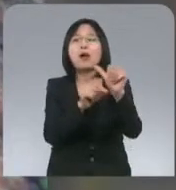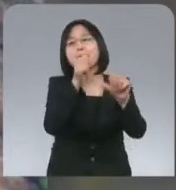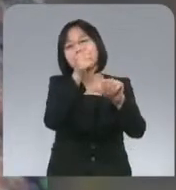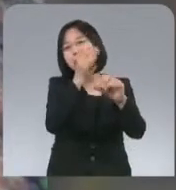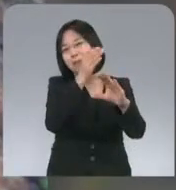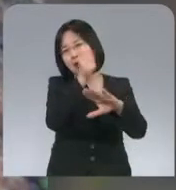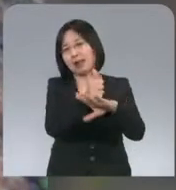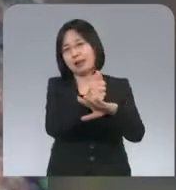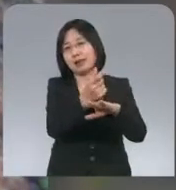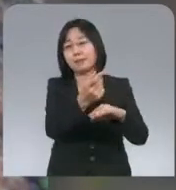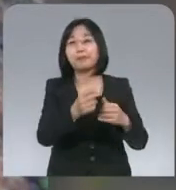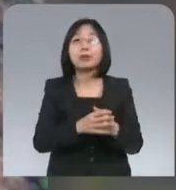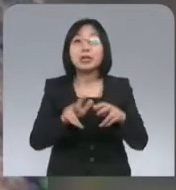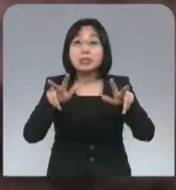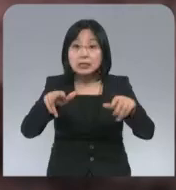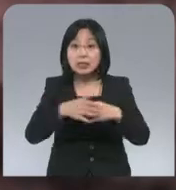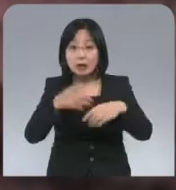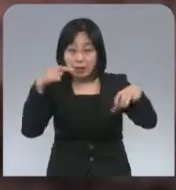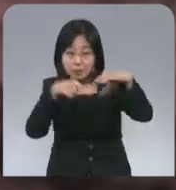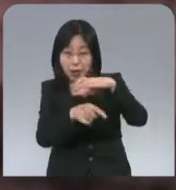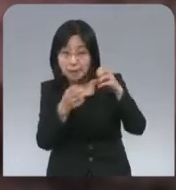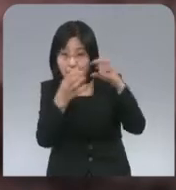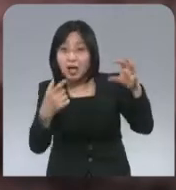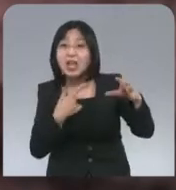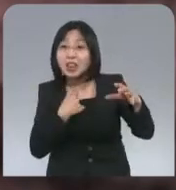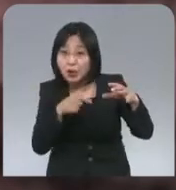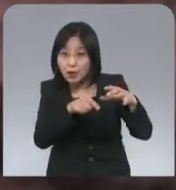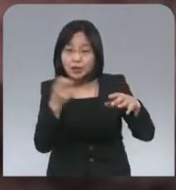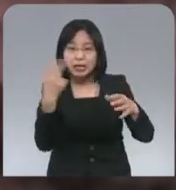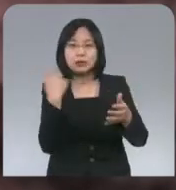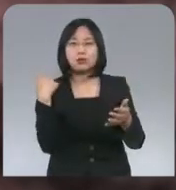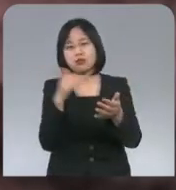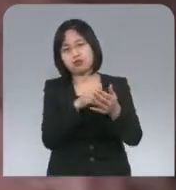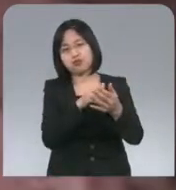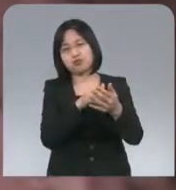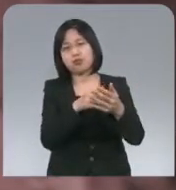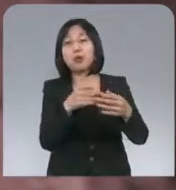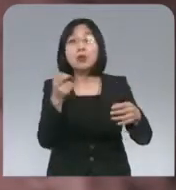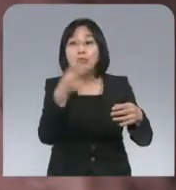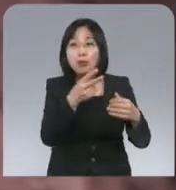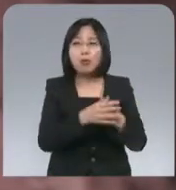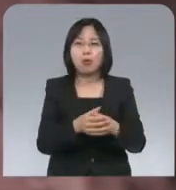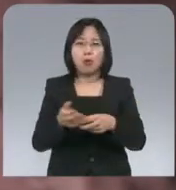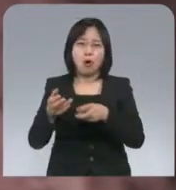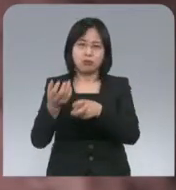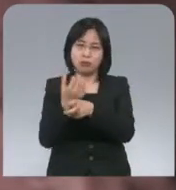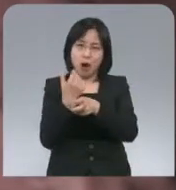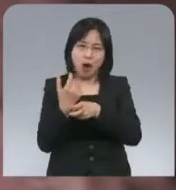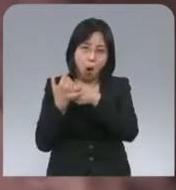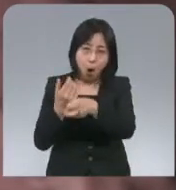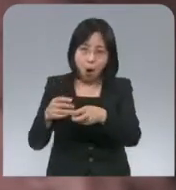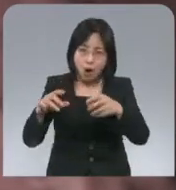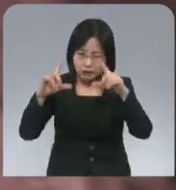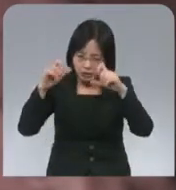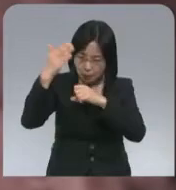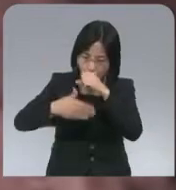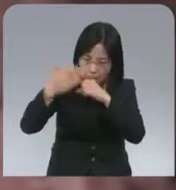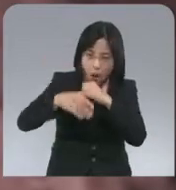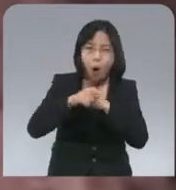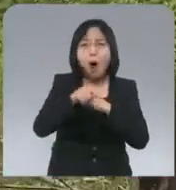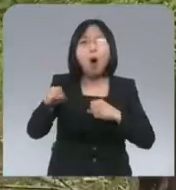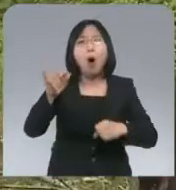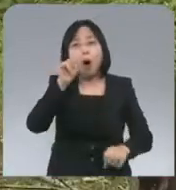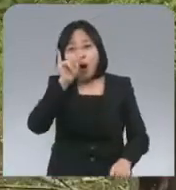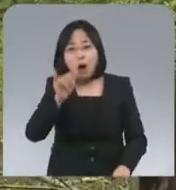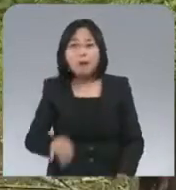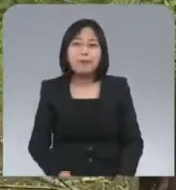departamento de estado expresó en sesión informativa regular que según las estimaciones de washington cambian prepara actualmente el centro de pruebas